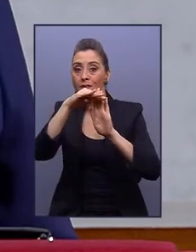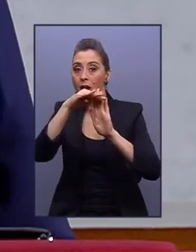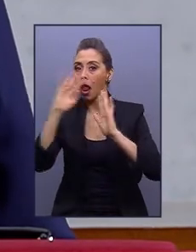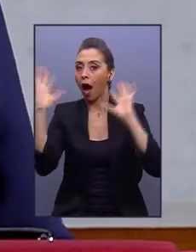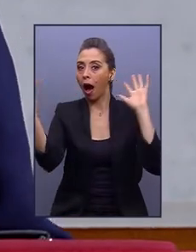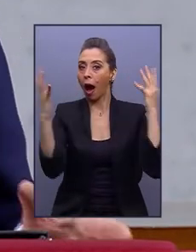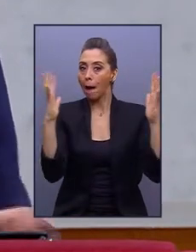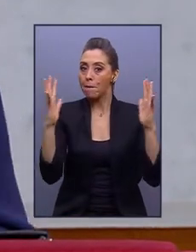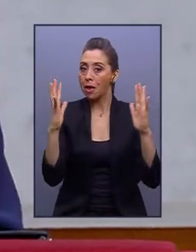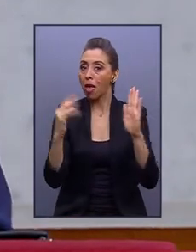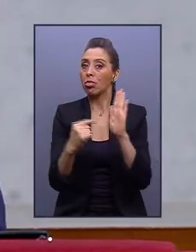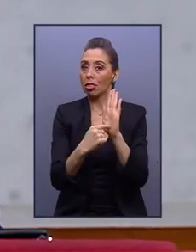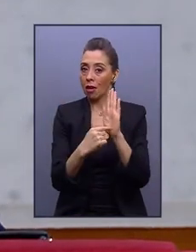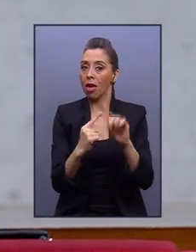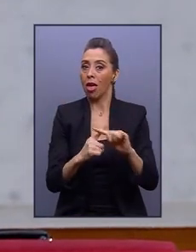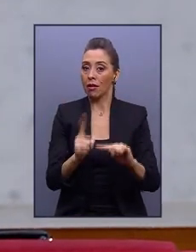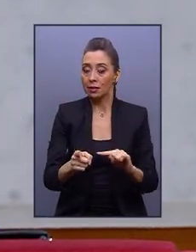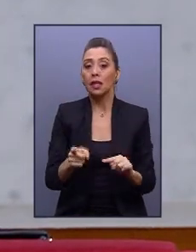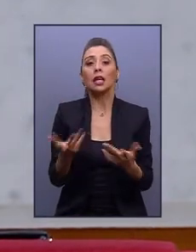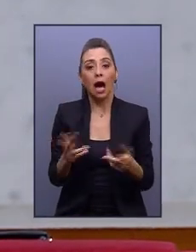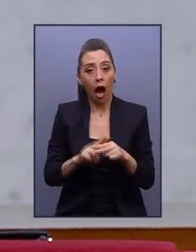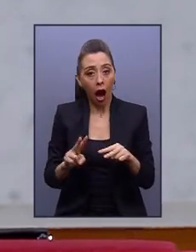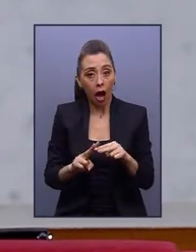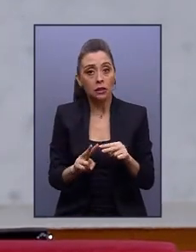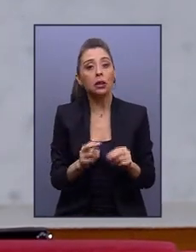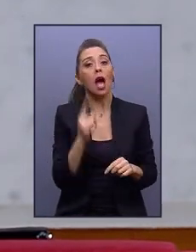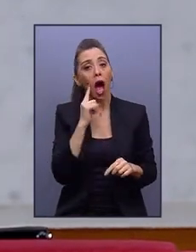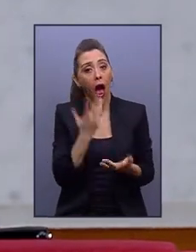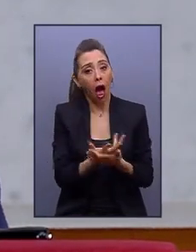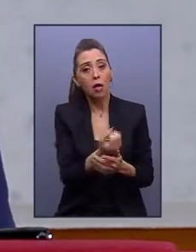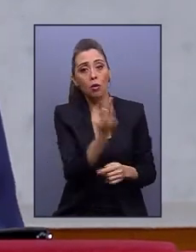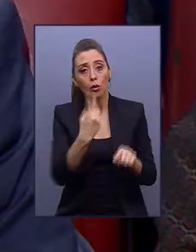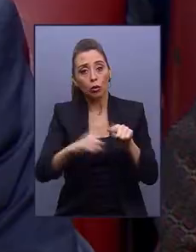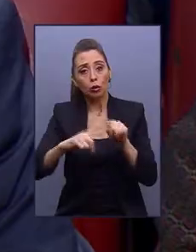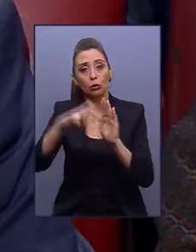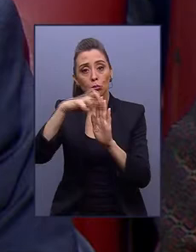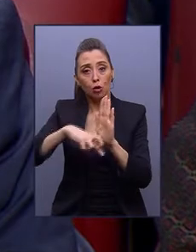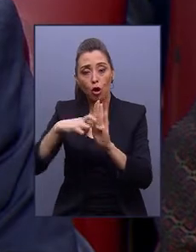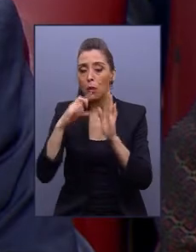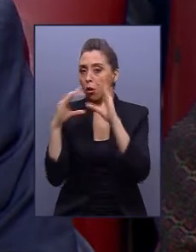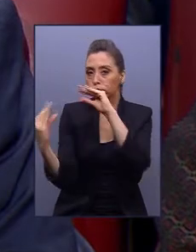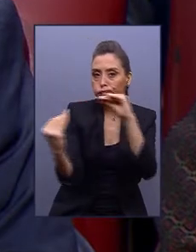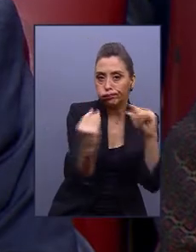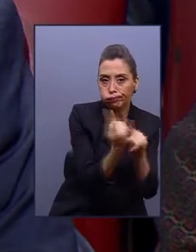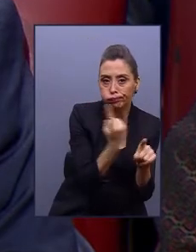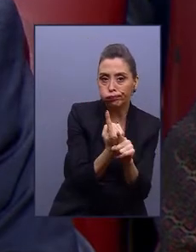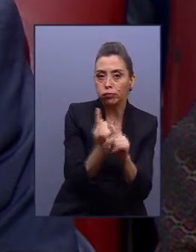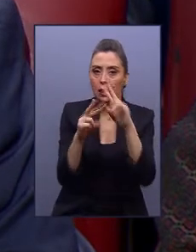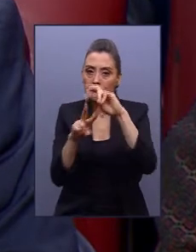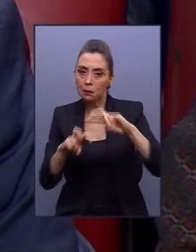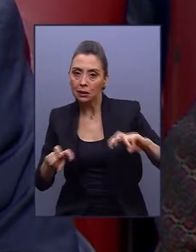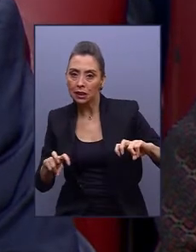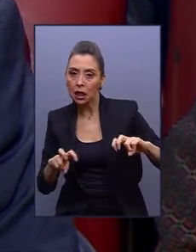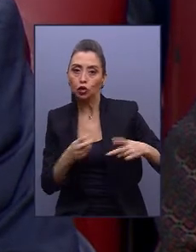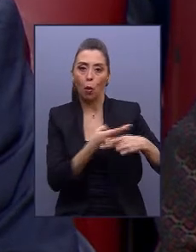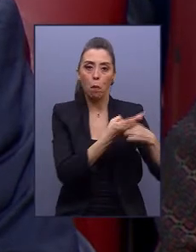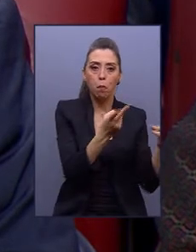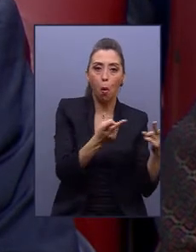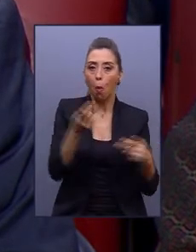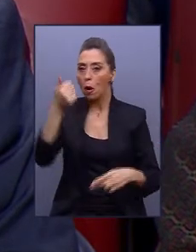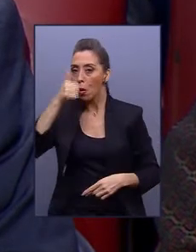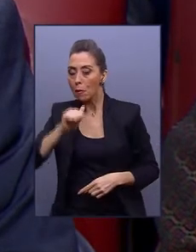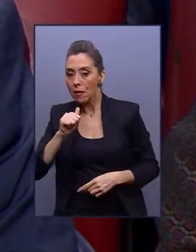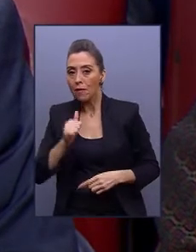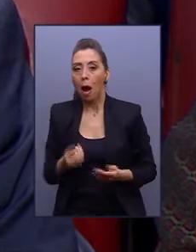exigentes. Y es lo que estamos haciendo con numerosos programas de diálogo e investigación público-privada, con el aumento de